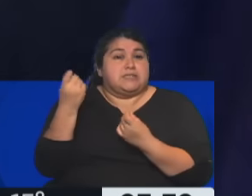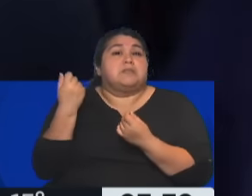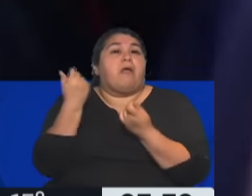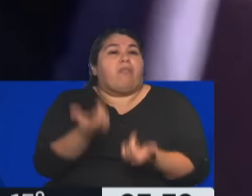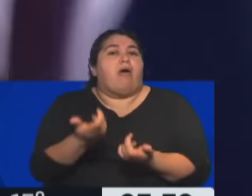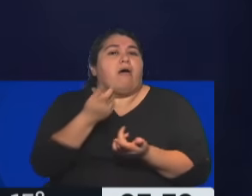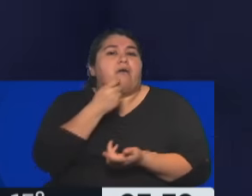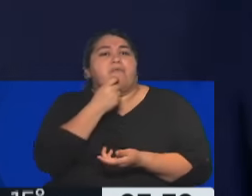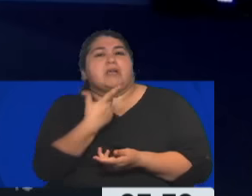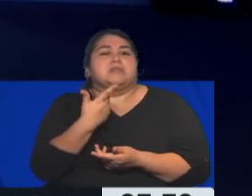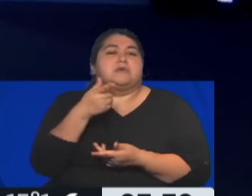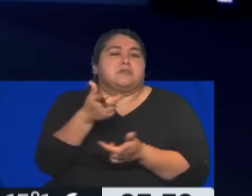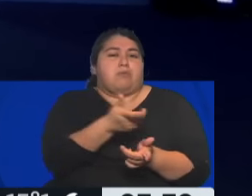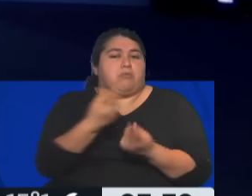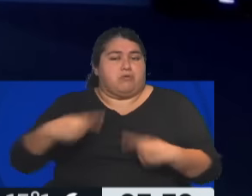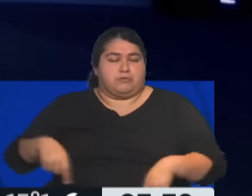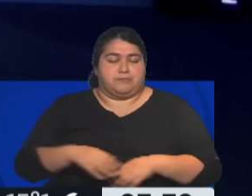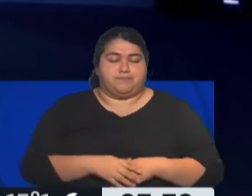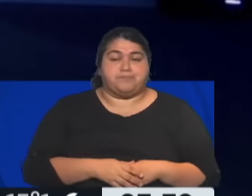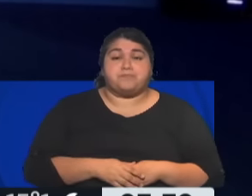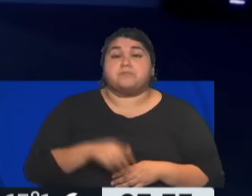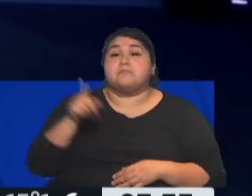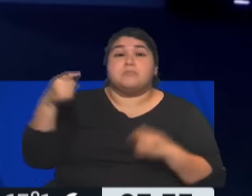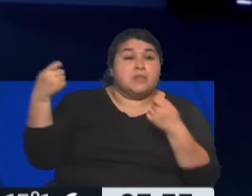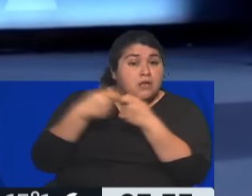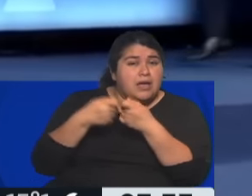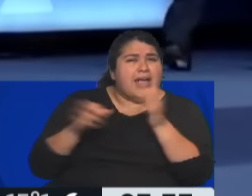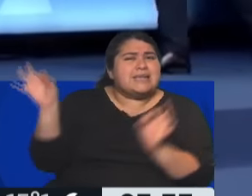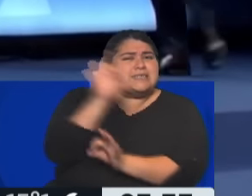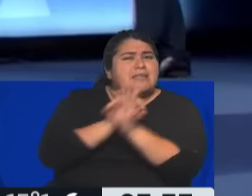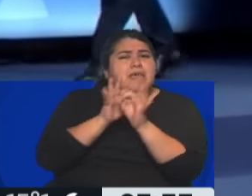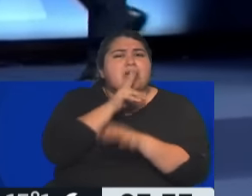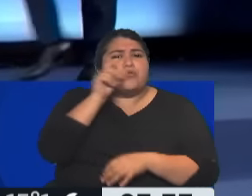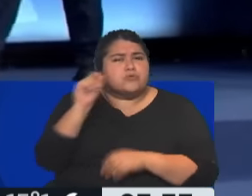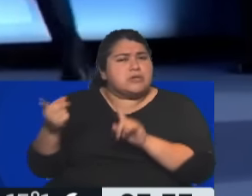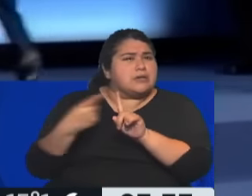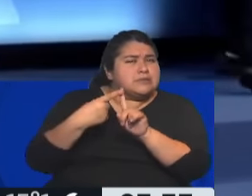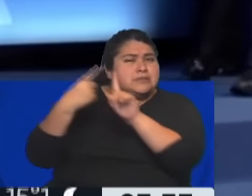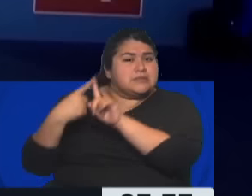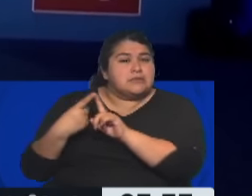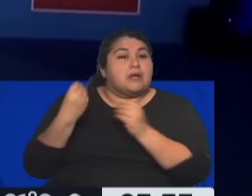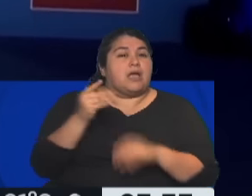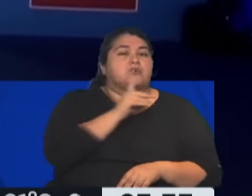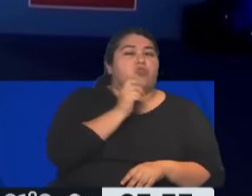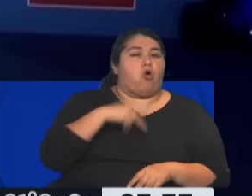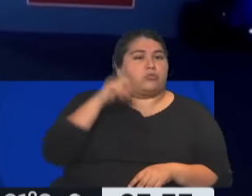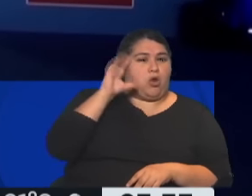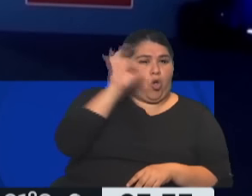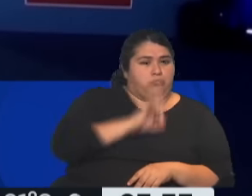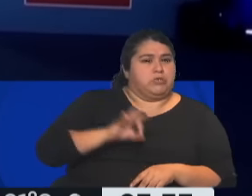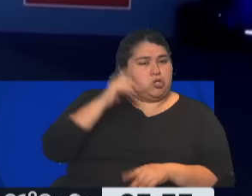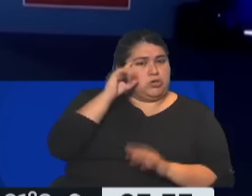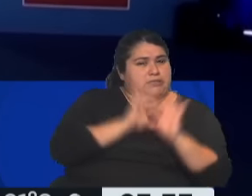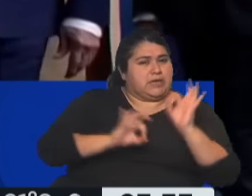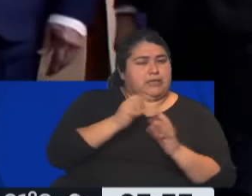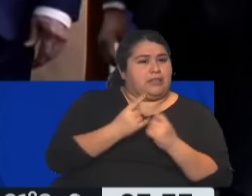en el frente ucraniano. Estas alianzas geoestratégicas rusas motivaron a la OTAN a adoptar una posición simétrica y